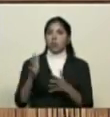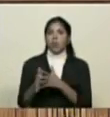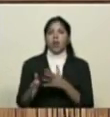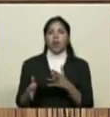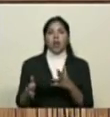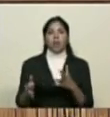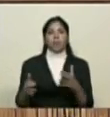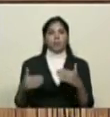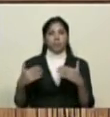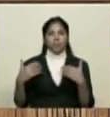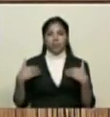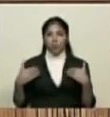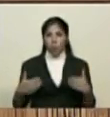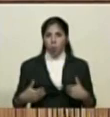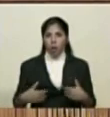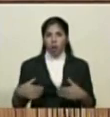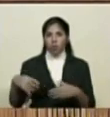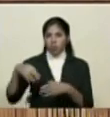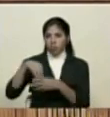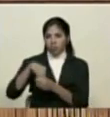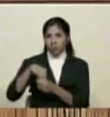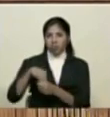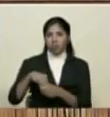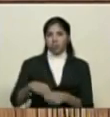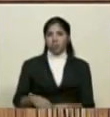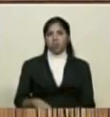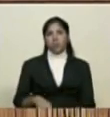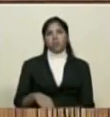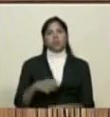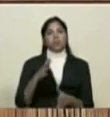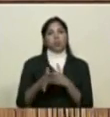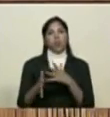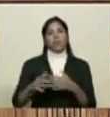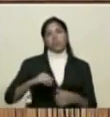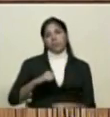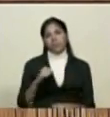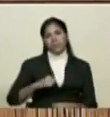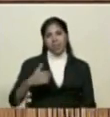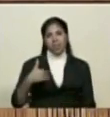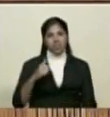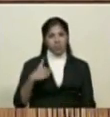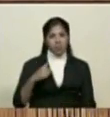Humanos relacionado con reclutamiento de funcionarios y funcionarias del Ministerio